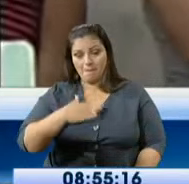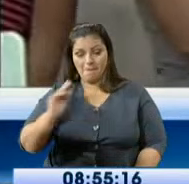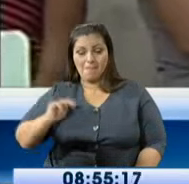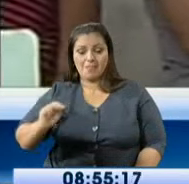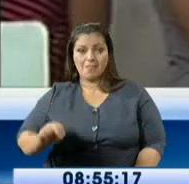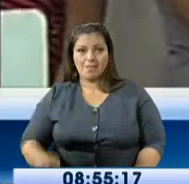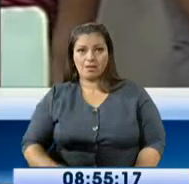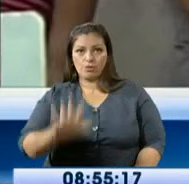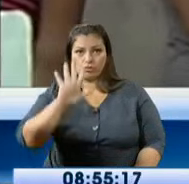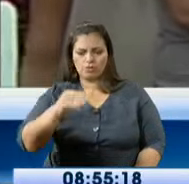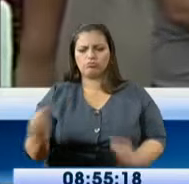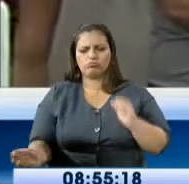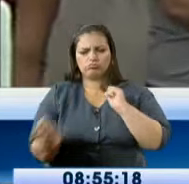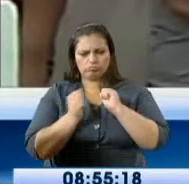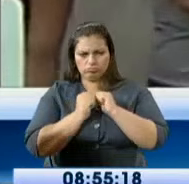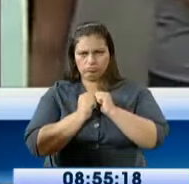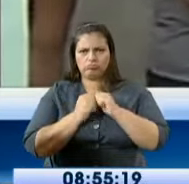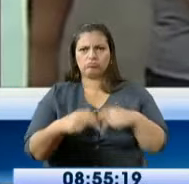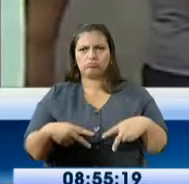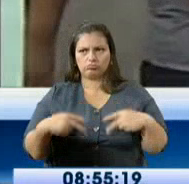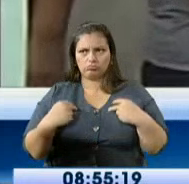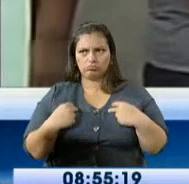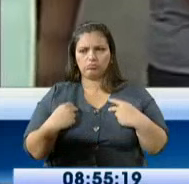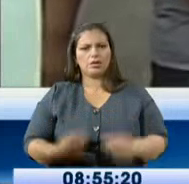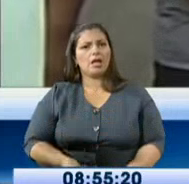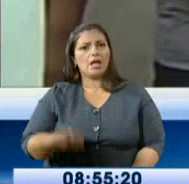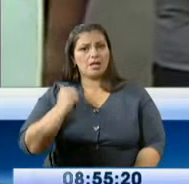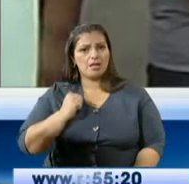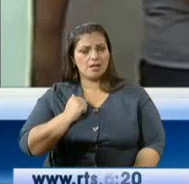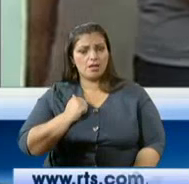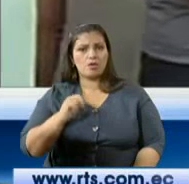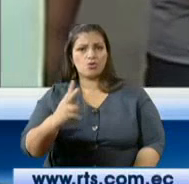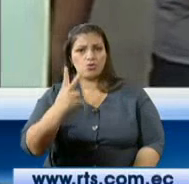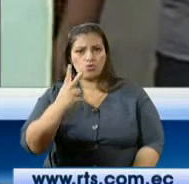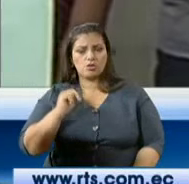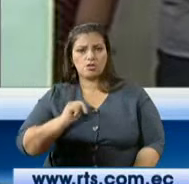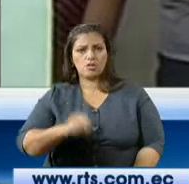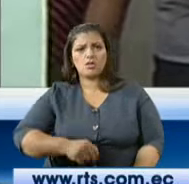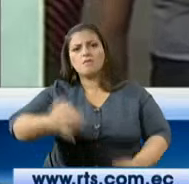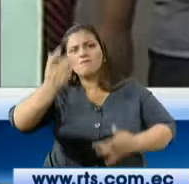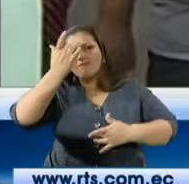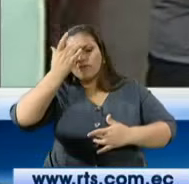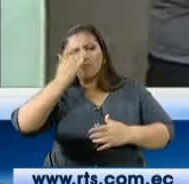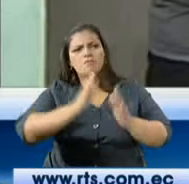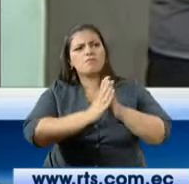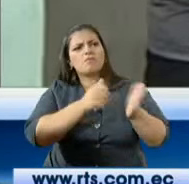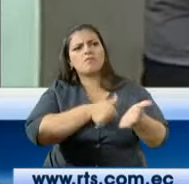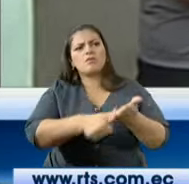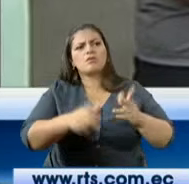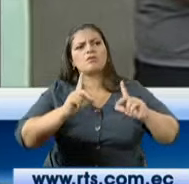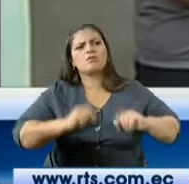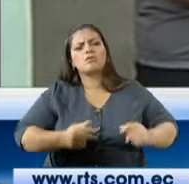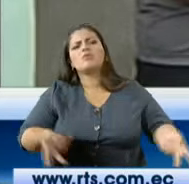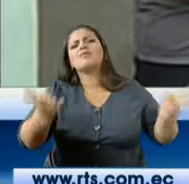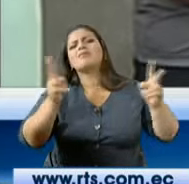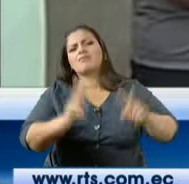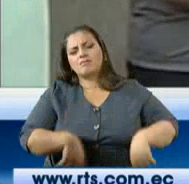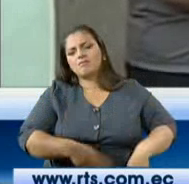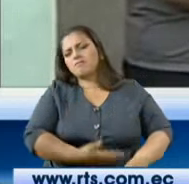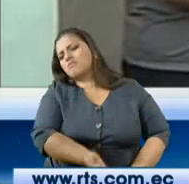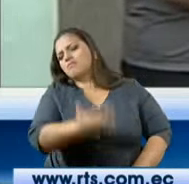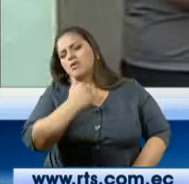mira, el mijo, el nieto mayor y el segundo me cayeron con fiebre. Y yo pido al Ministerio de Salud también que nos vengan